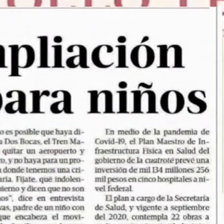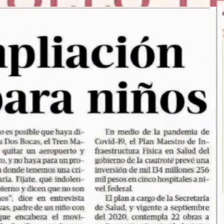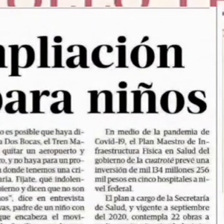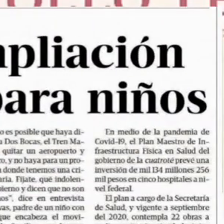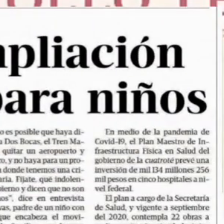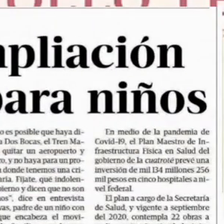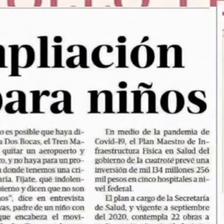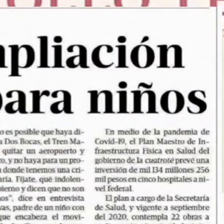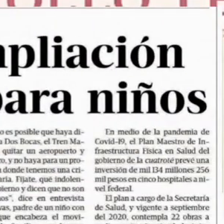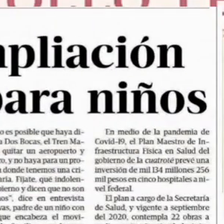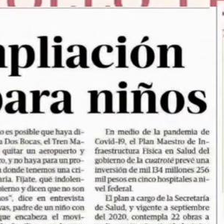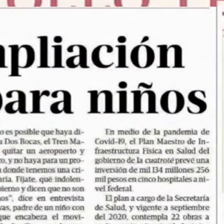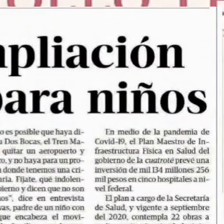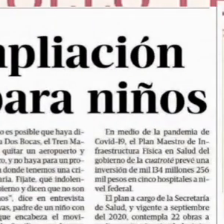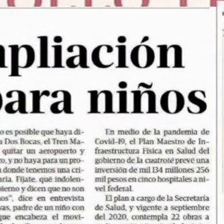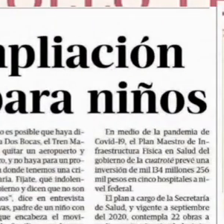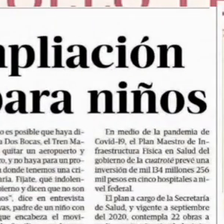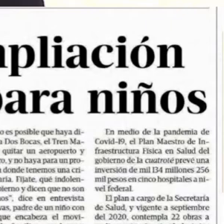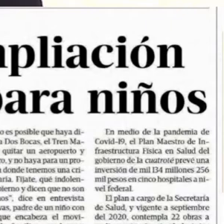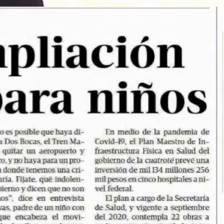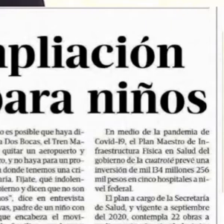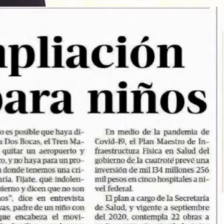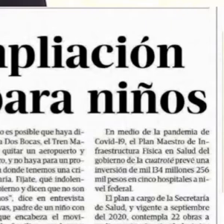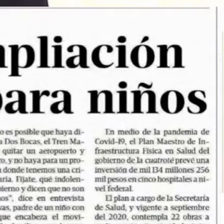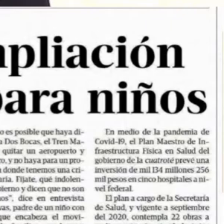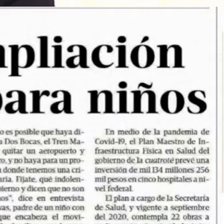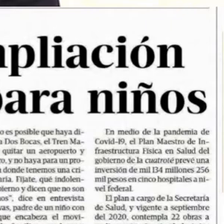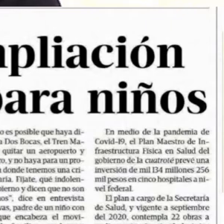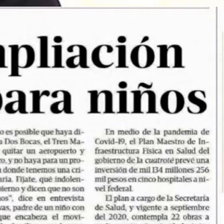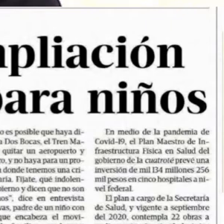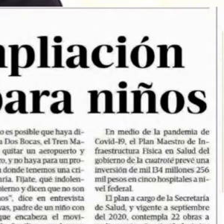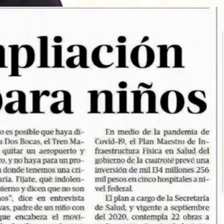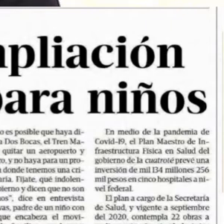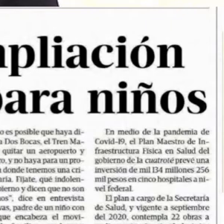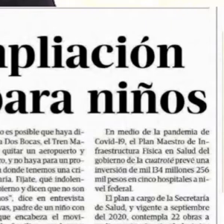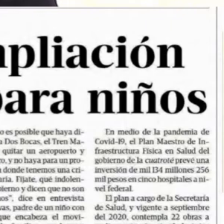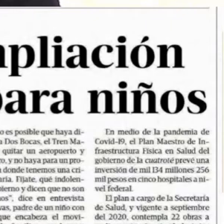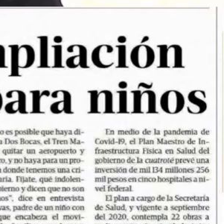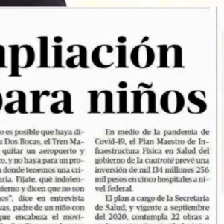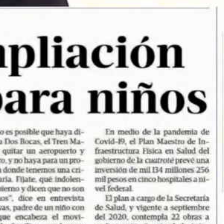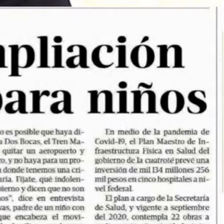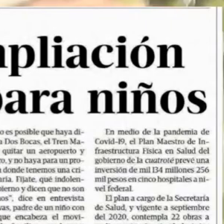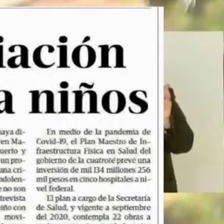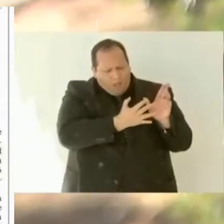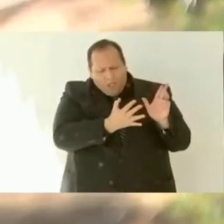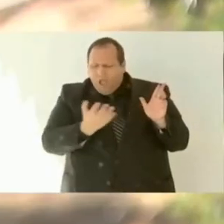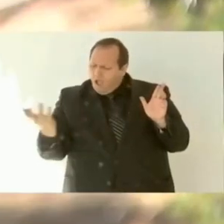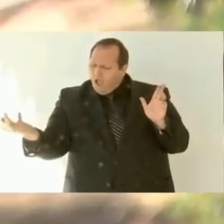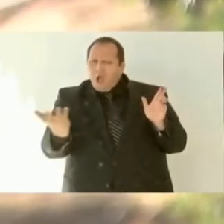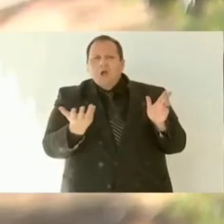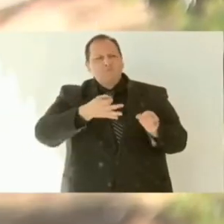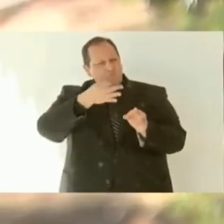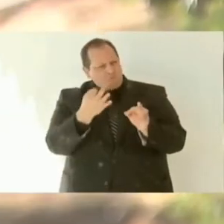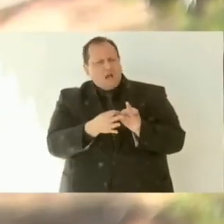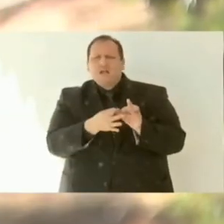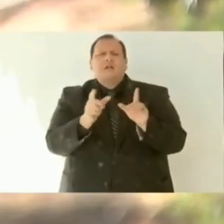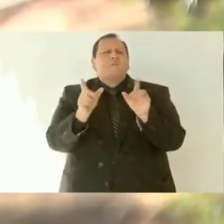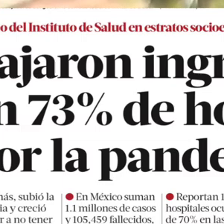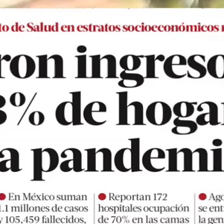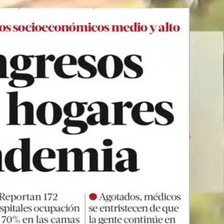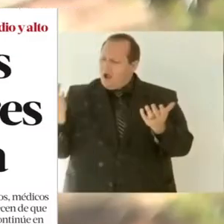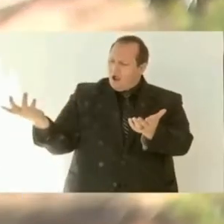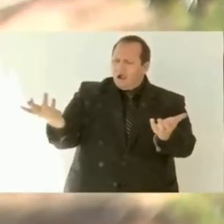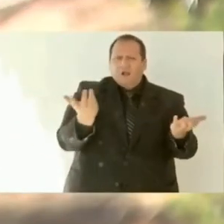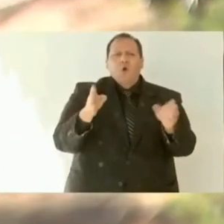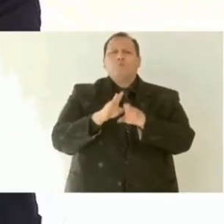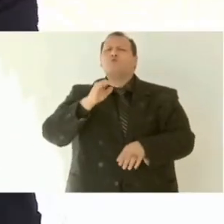sin necesidad de endeudar al país. Ya ha quedado en 2 años demostrado que funciona la fórmula sencilla